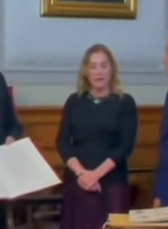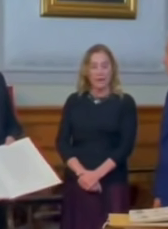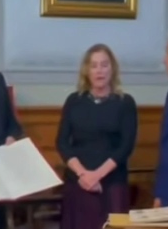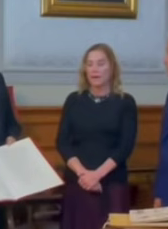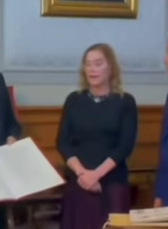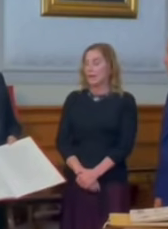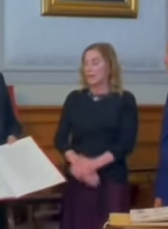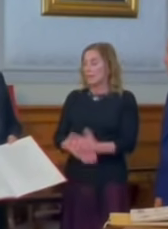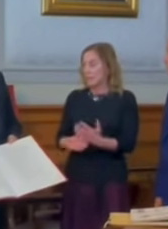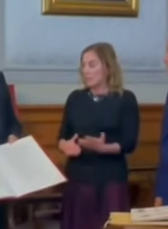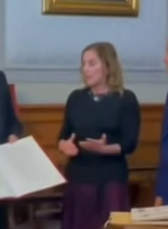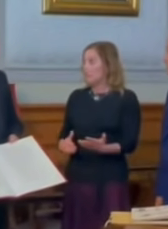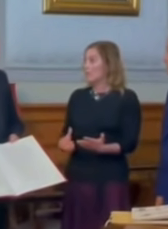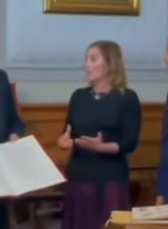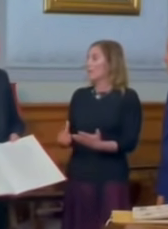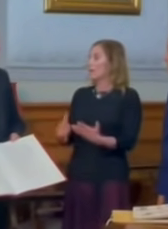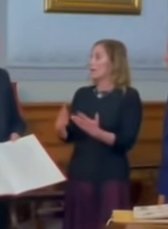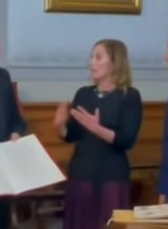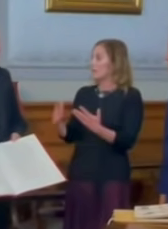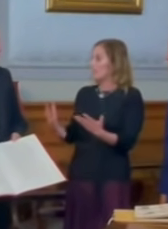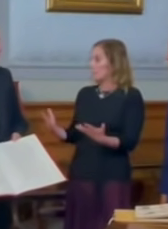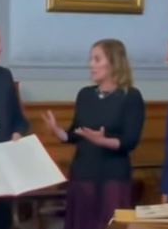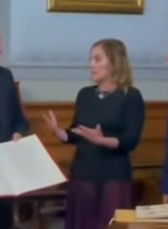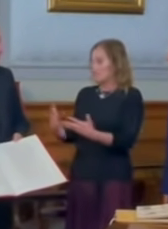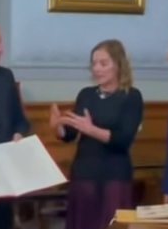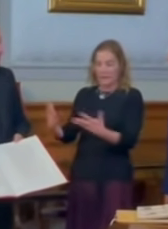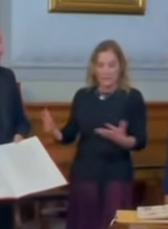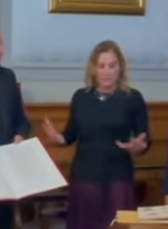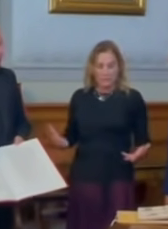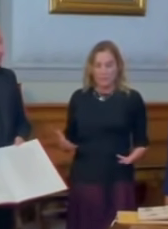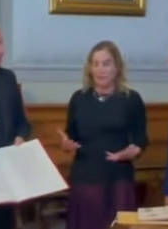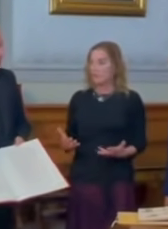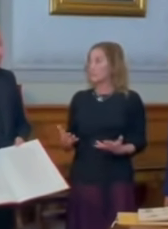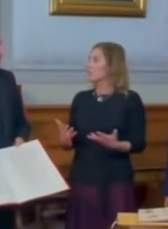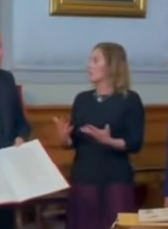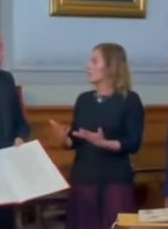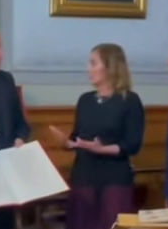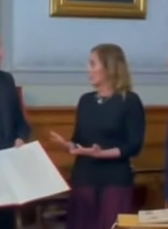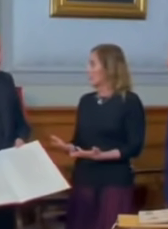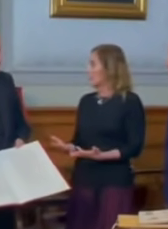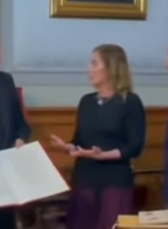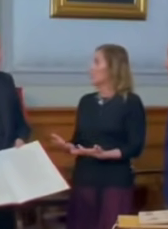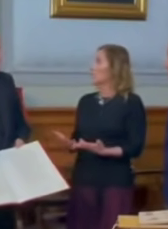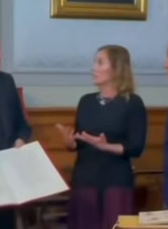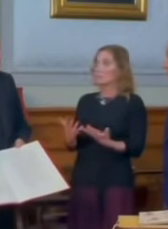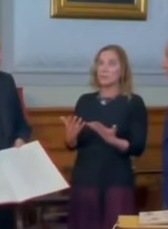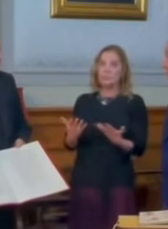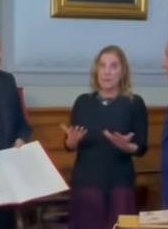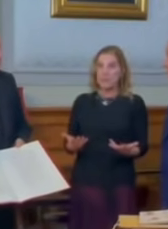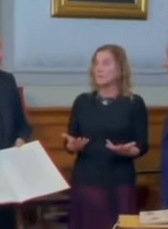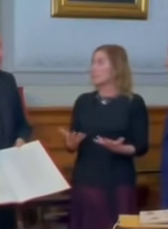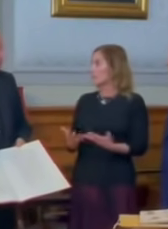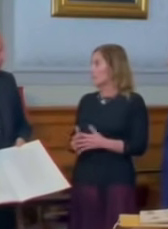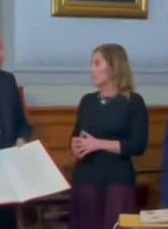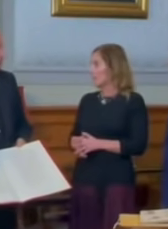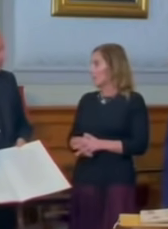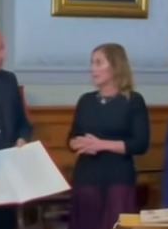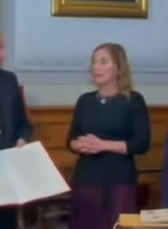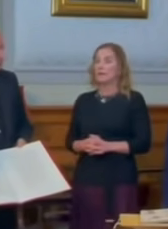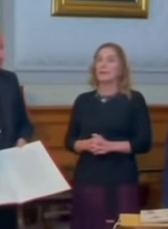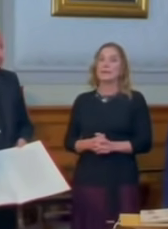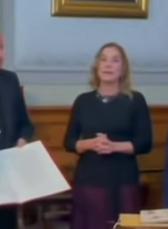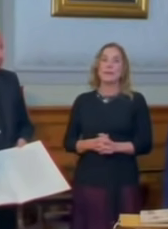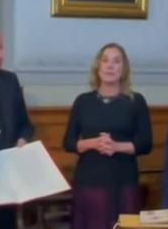a valorar. Tengo entendido que es la primera vez que estos serán conocidos aquí en México, incluidos unos mapas de